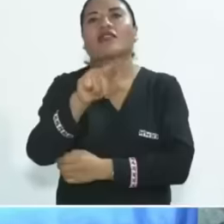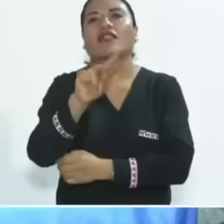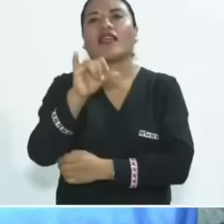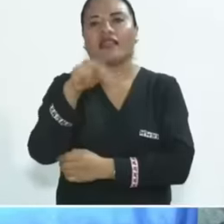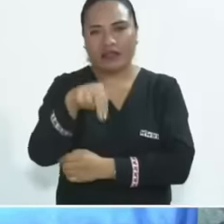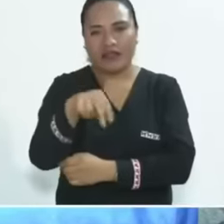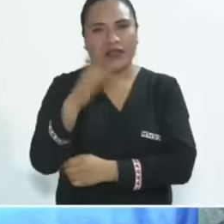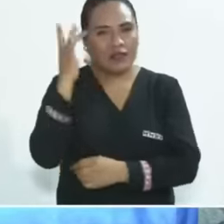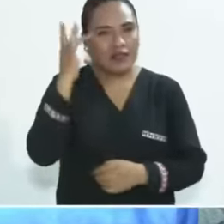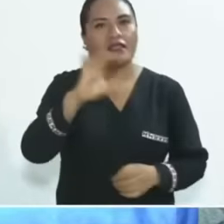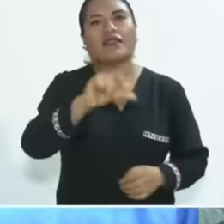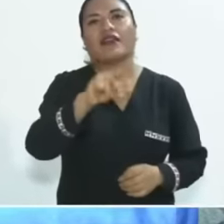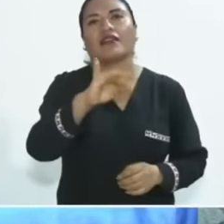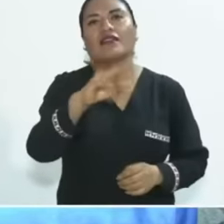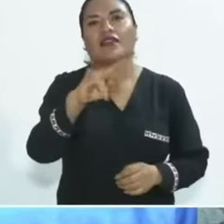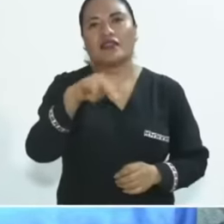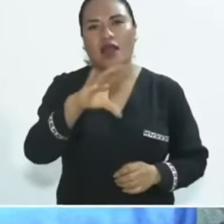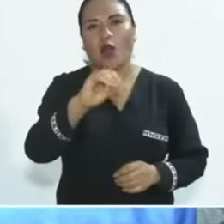¡Santa Catarina Coatlán!